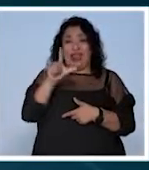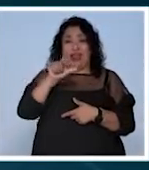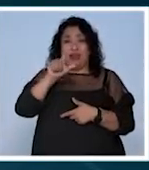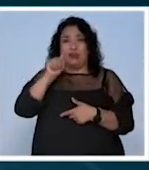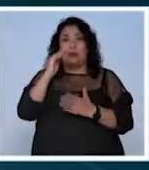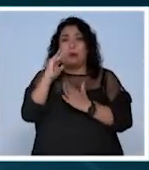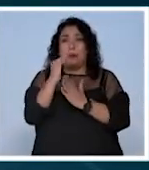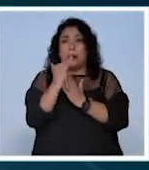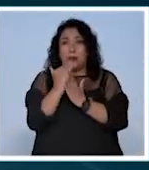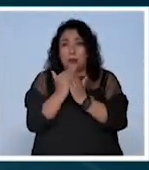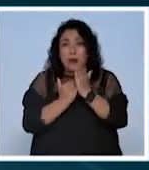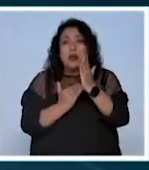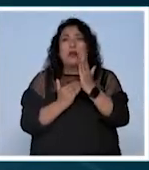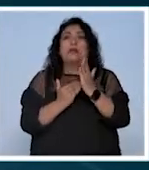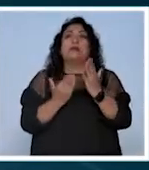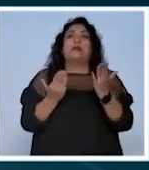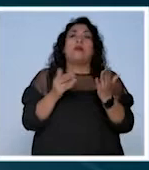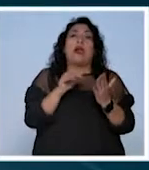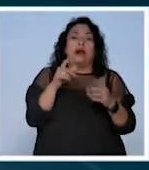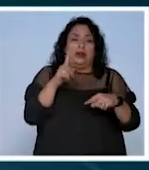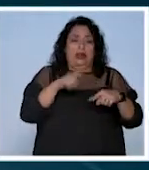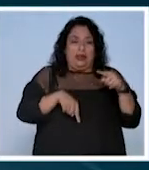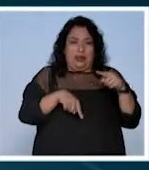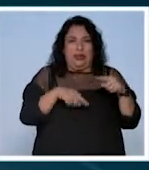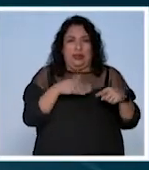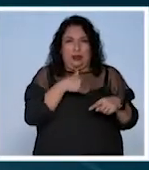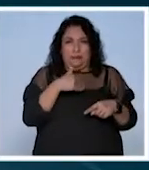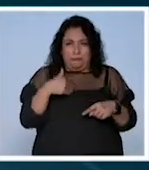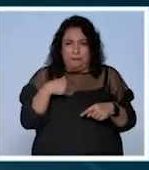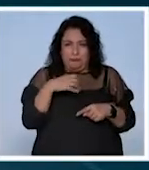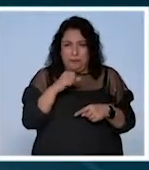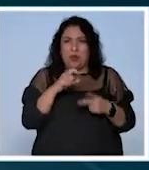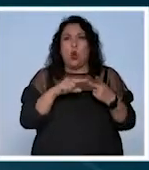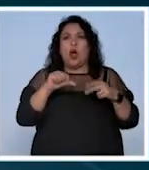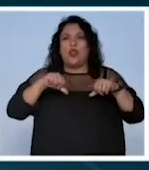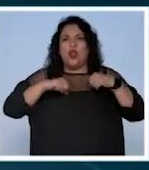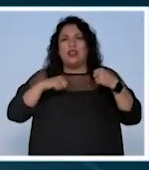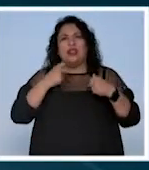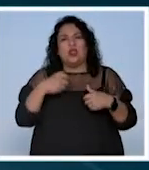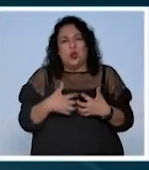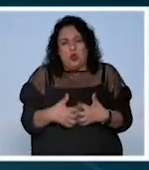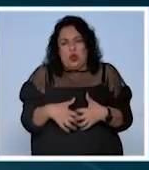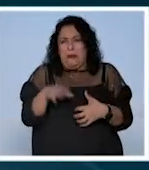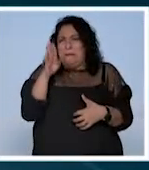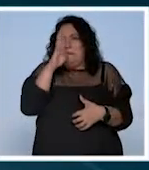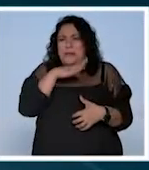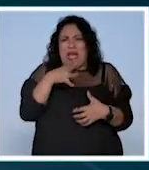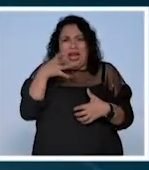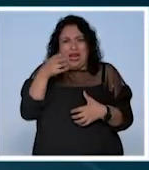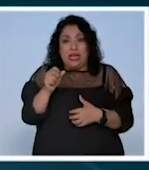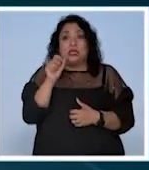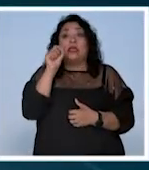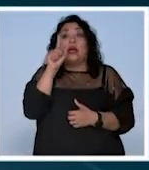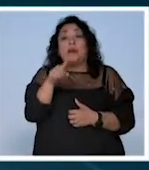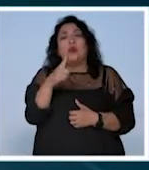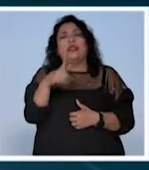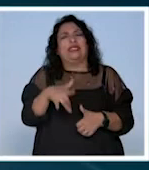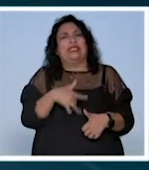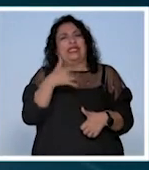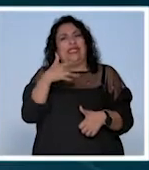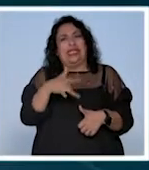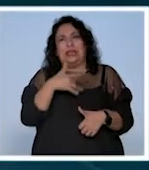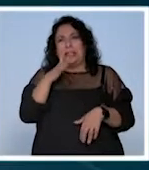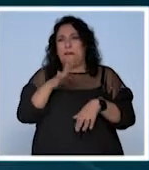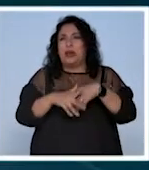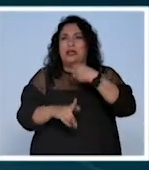disminuye rápidamente entre el destete y la adolescencia, provocando la mala digestión de la leche, así como uno de los síntomas